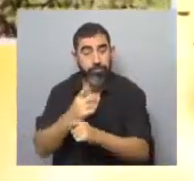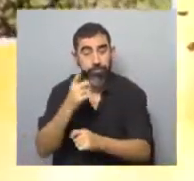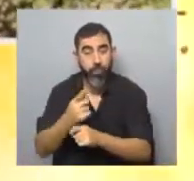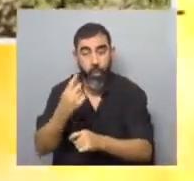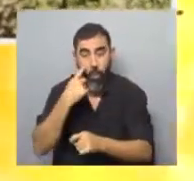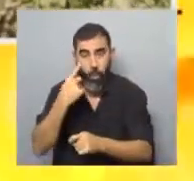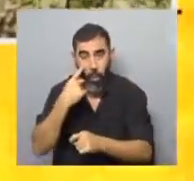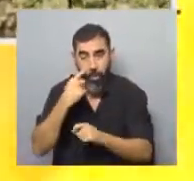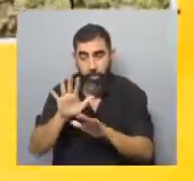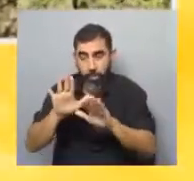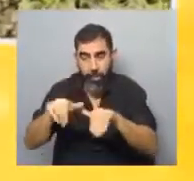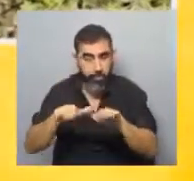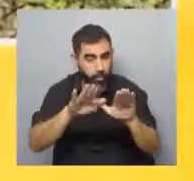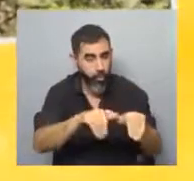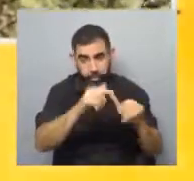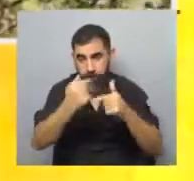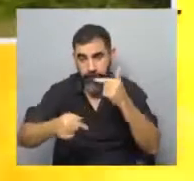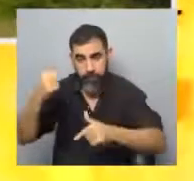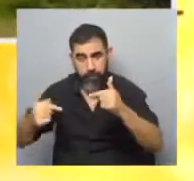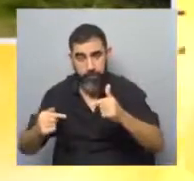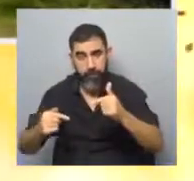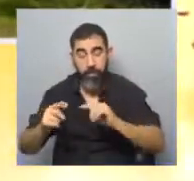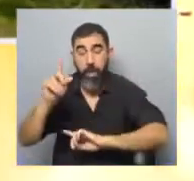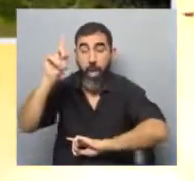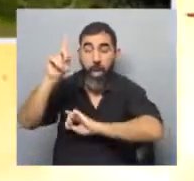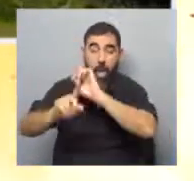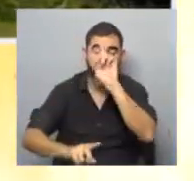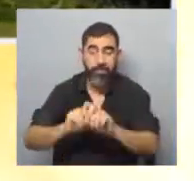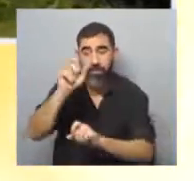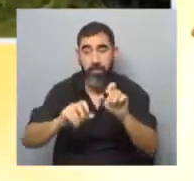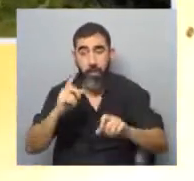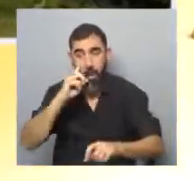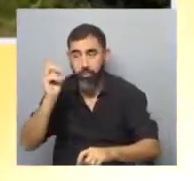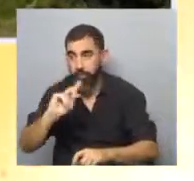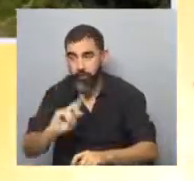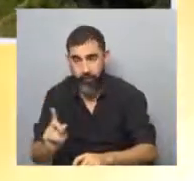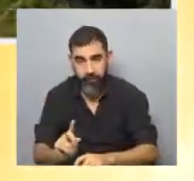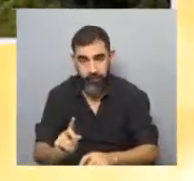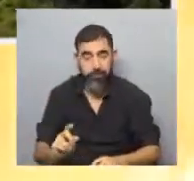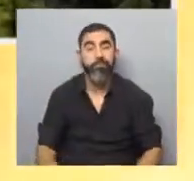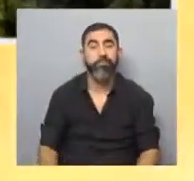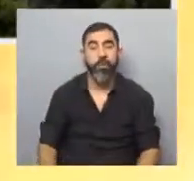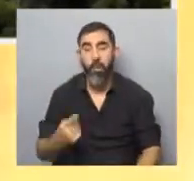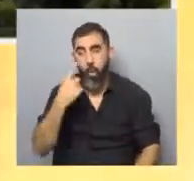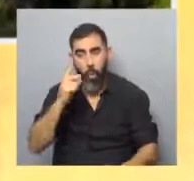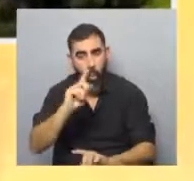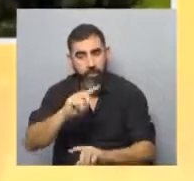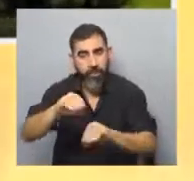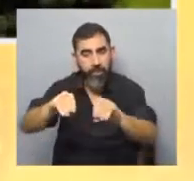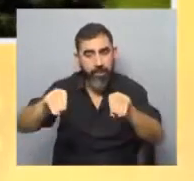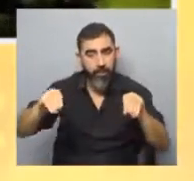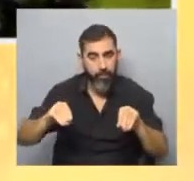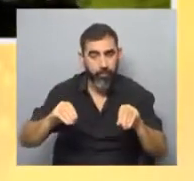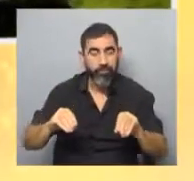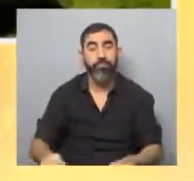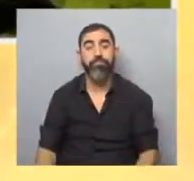conocer nuestros patrimonios, algo de lo que muchísimas veces la gente no conoce su territorio, ¿verdad? Nos